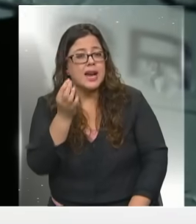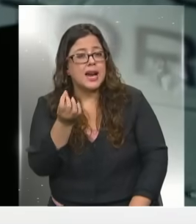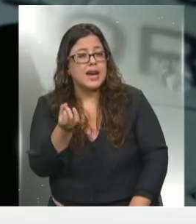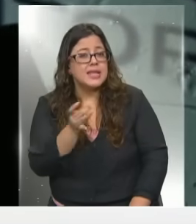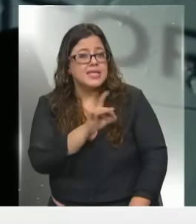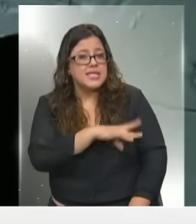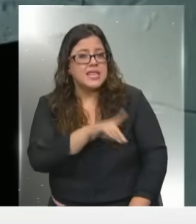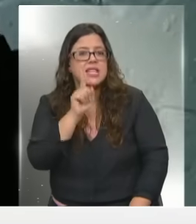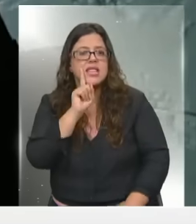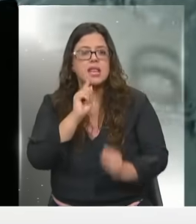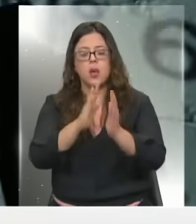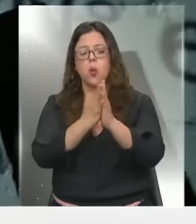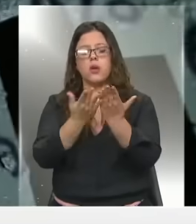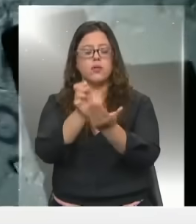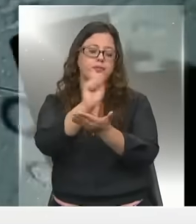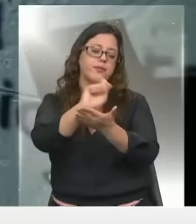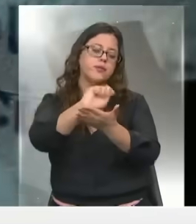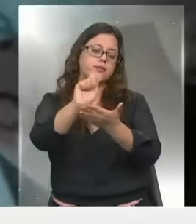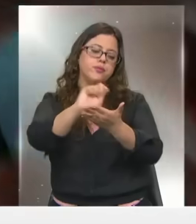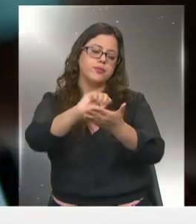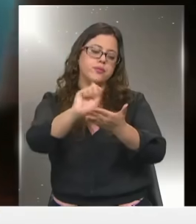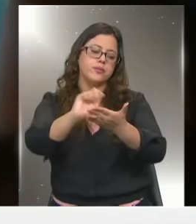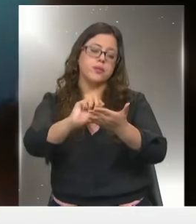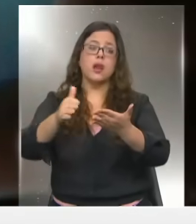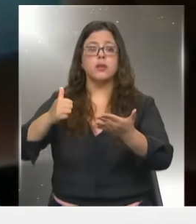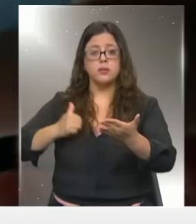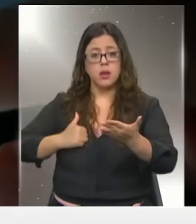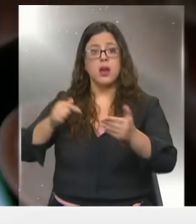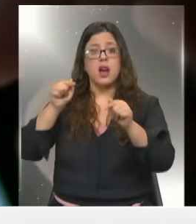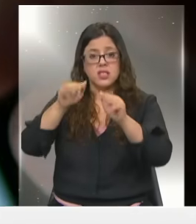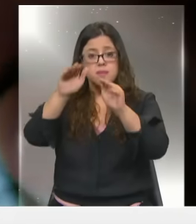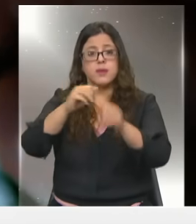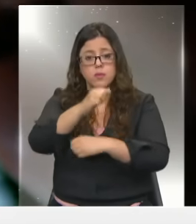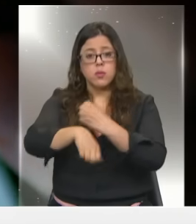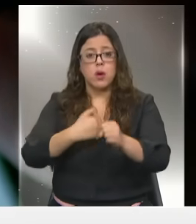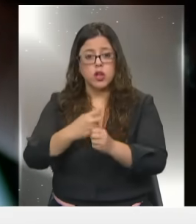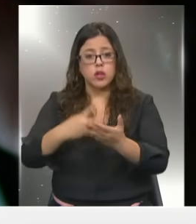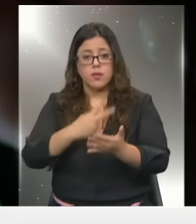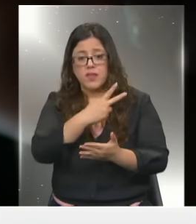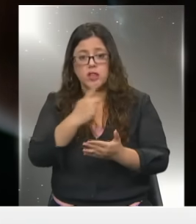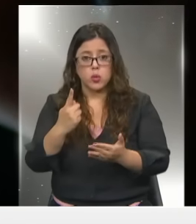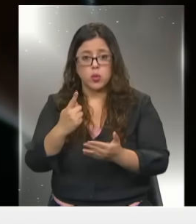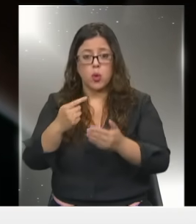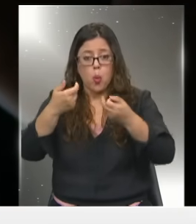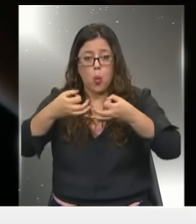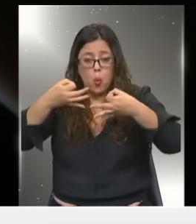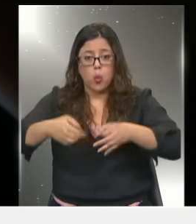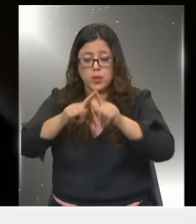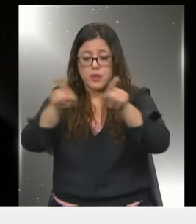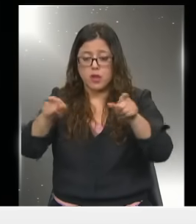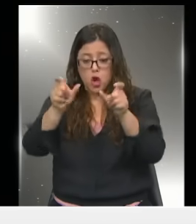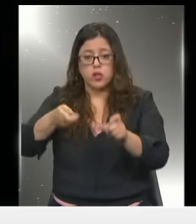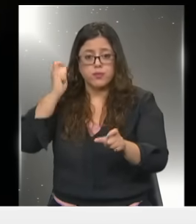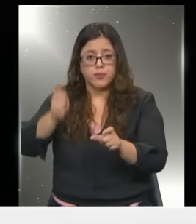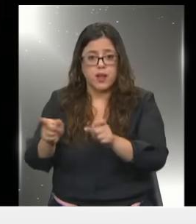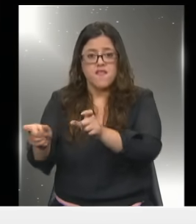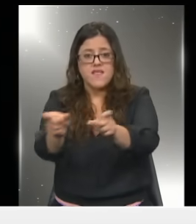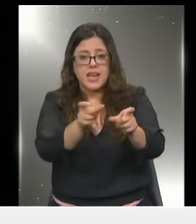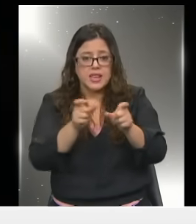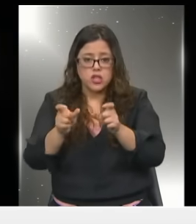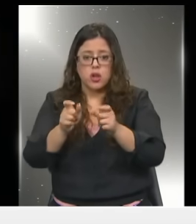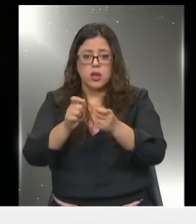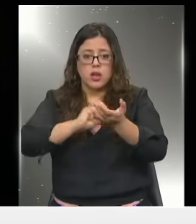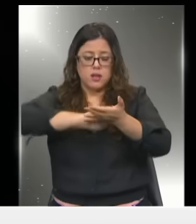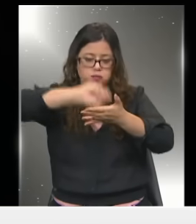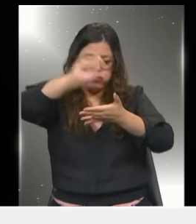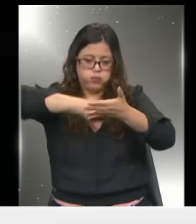usando un libro firmado a mano. Así estaba en 2021, cuando la Contraloría los fiscalizó, lleno de